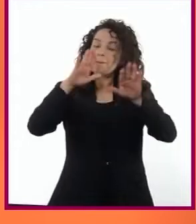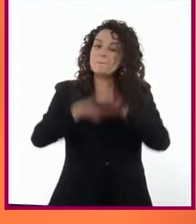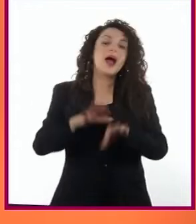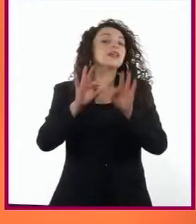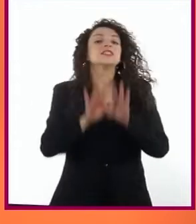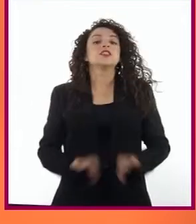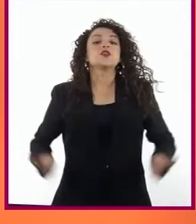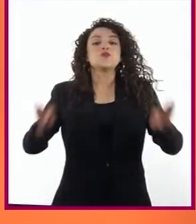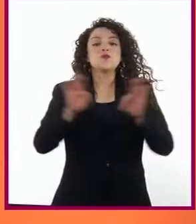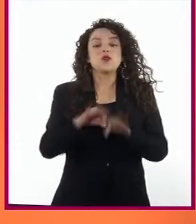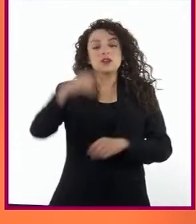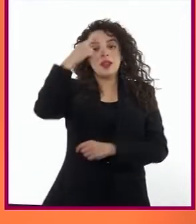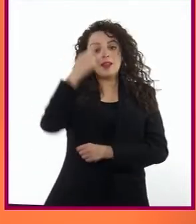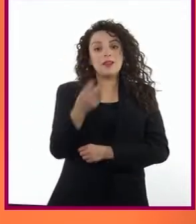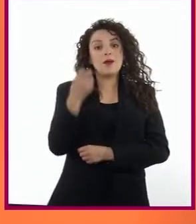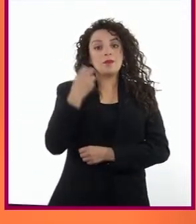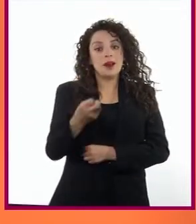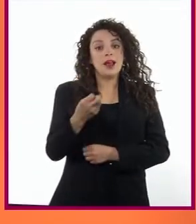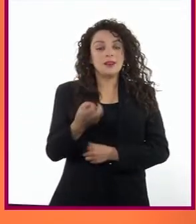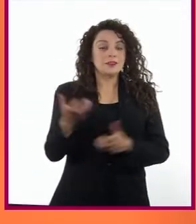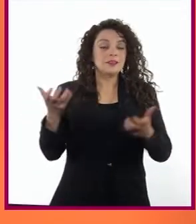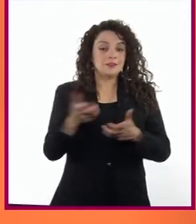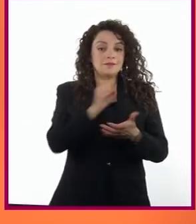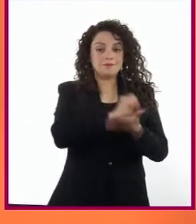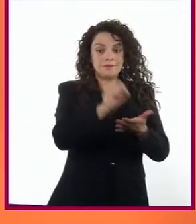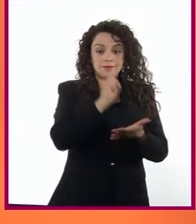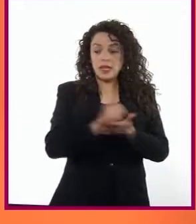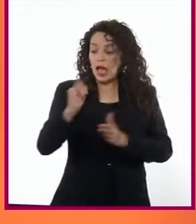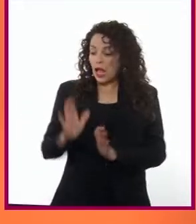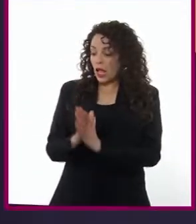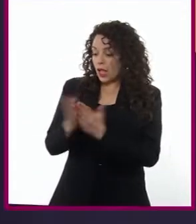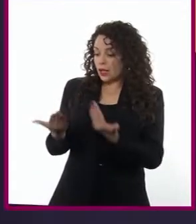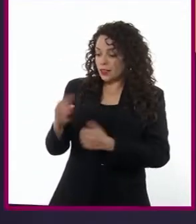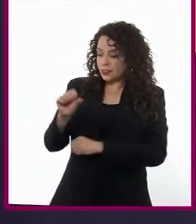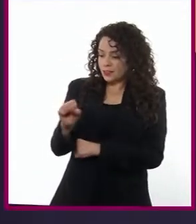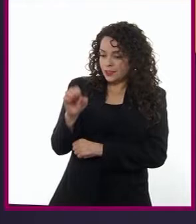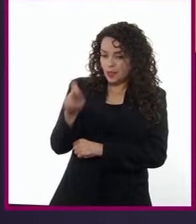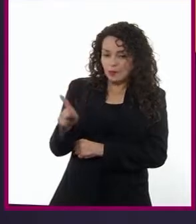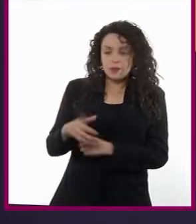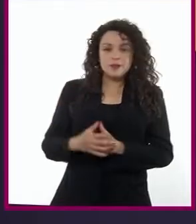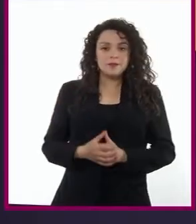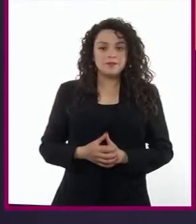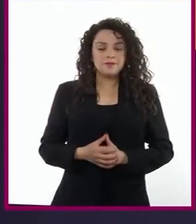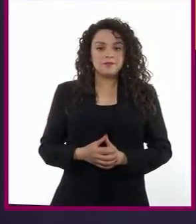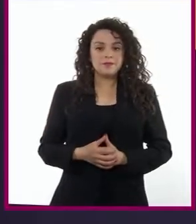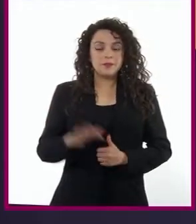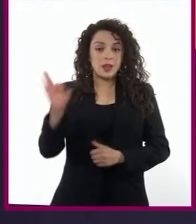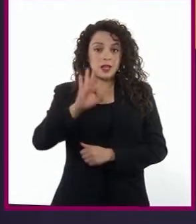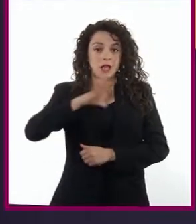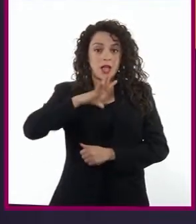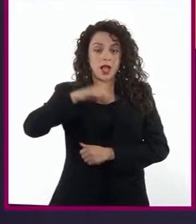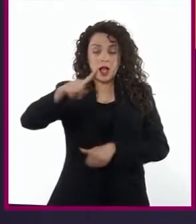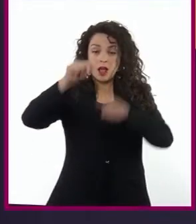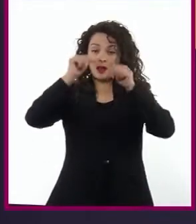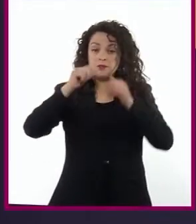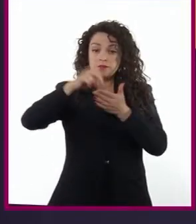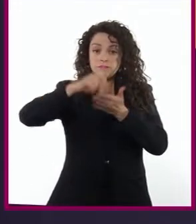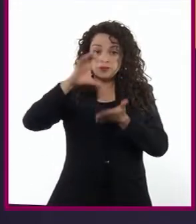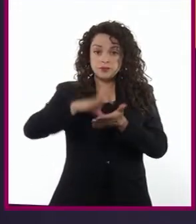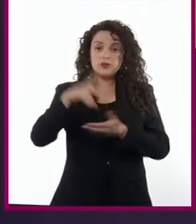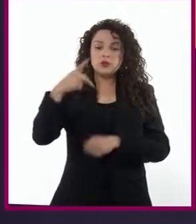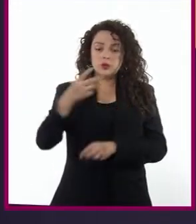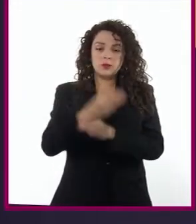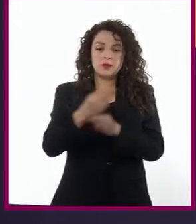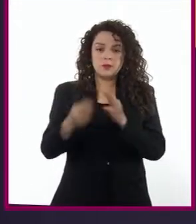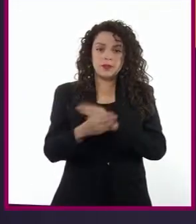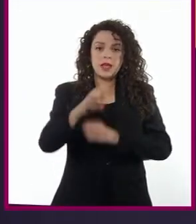importante durante el desarrollo de esta lección, y su libro de texto de matemáticas. Si tienen discapacidad visual, preparen hojas